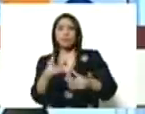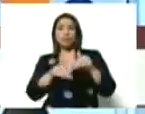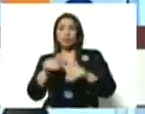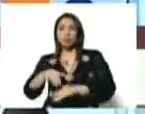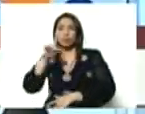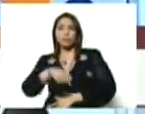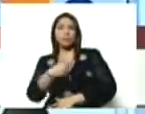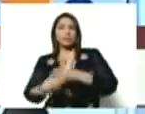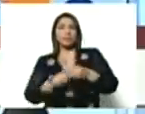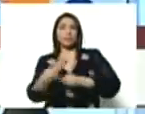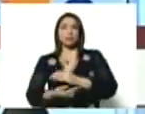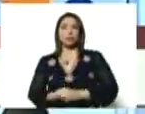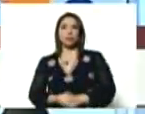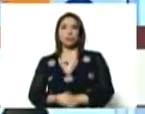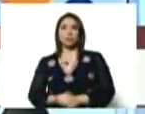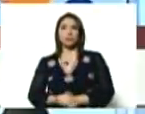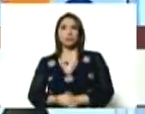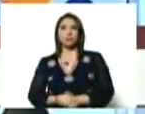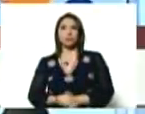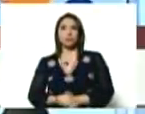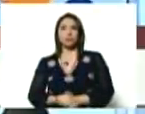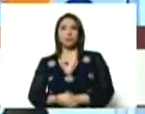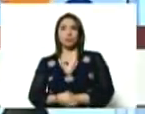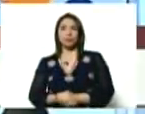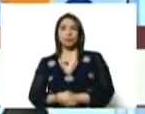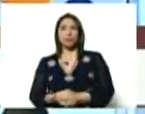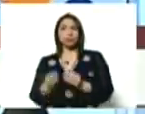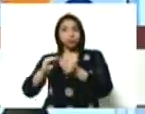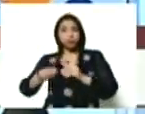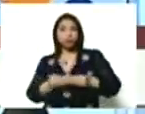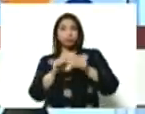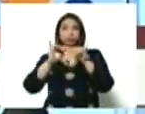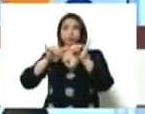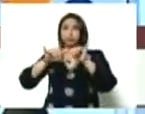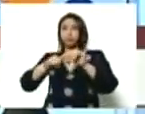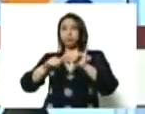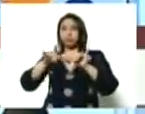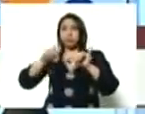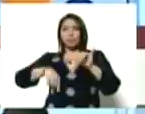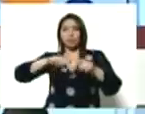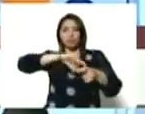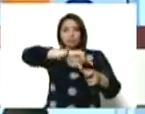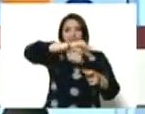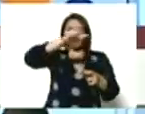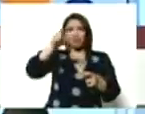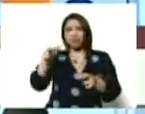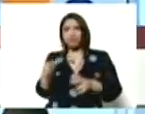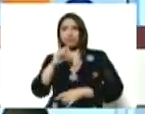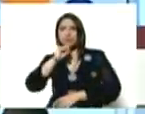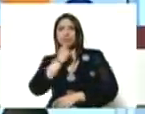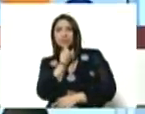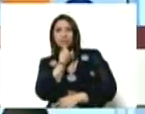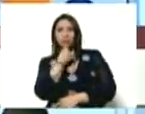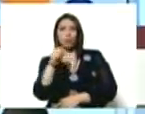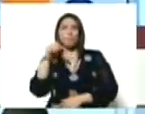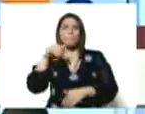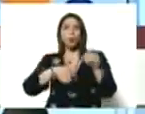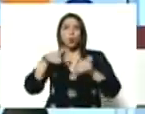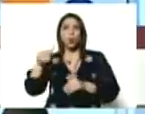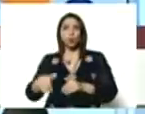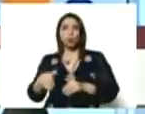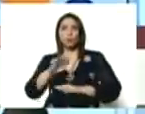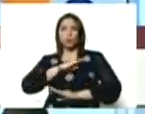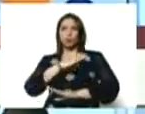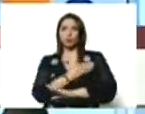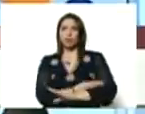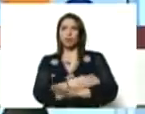aplicó una reingeniería a su herradura. Se garantiza el secreto del voto reforzando de manera técnica todos